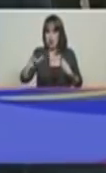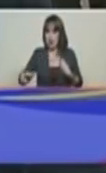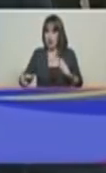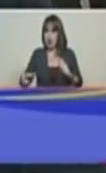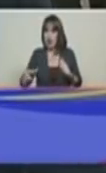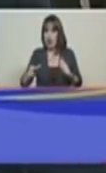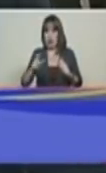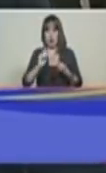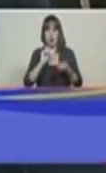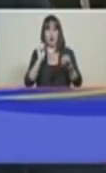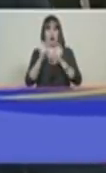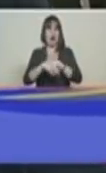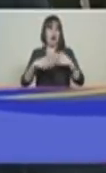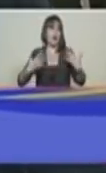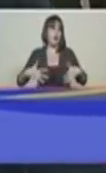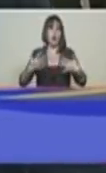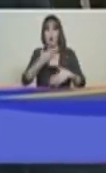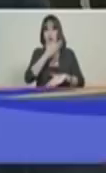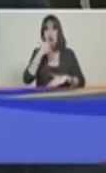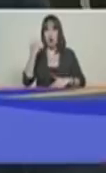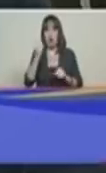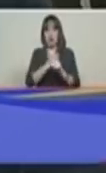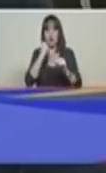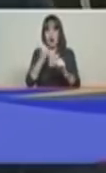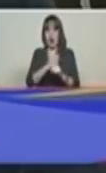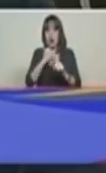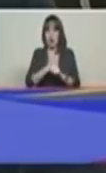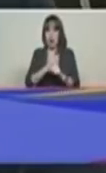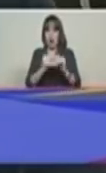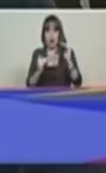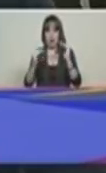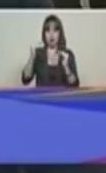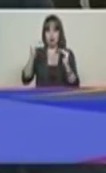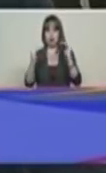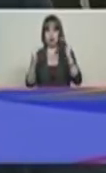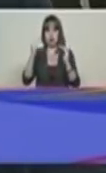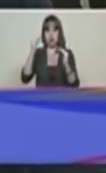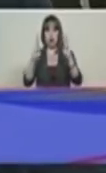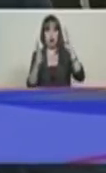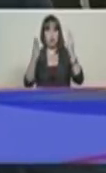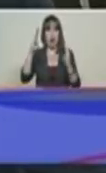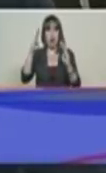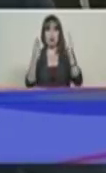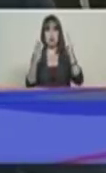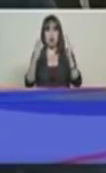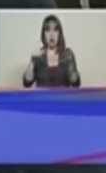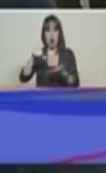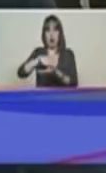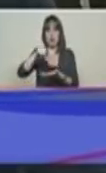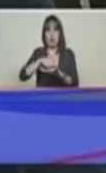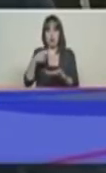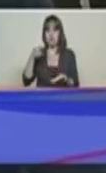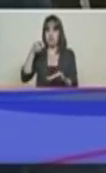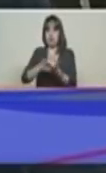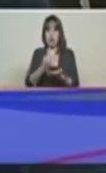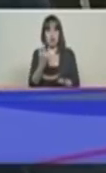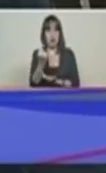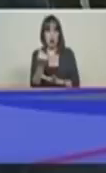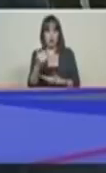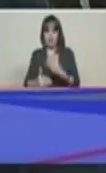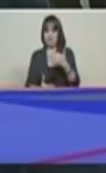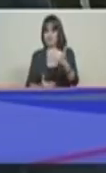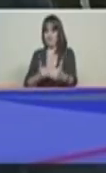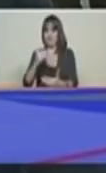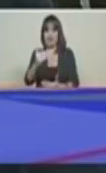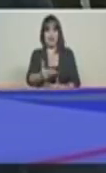Haber colocado de nuevo la fuerza del trabajo en equilibrio con el capital es un paso gigantesco. Para nosotros,